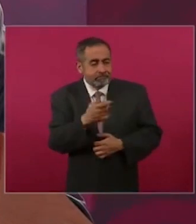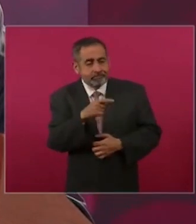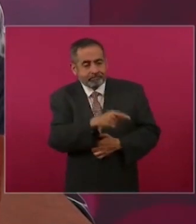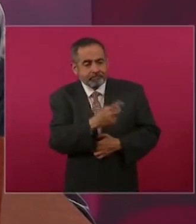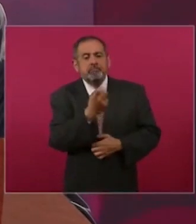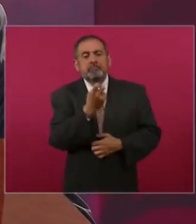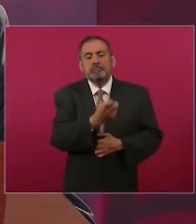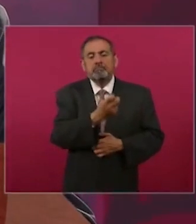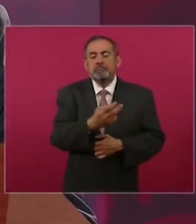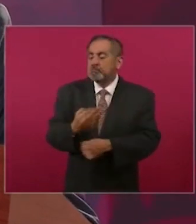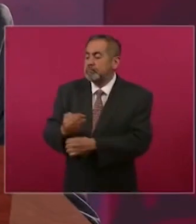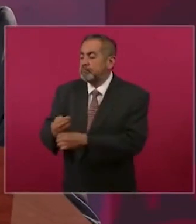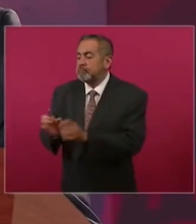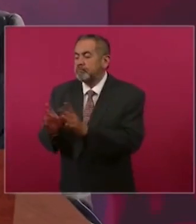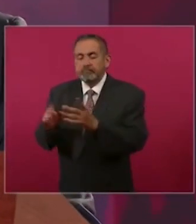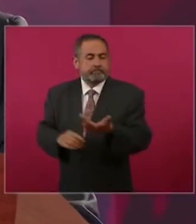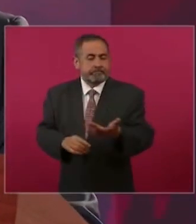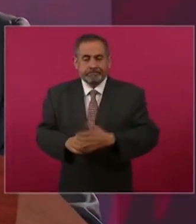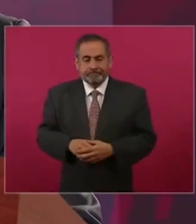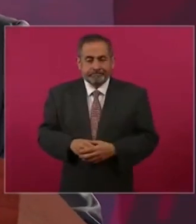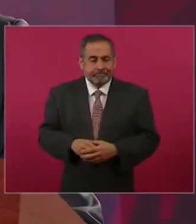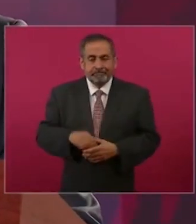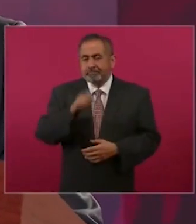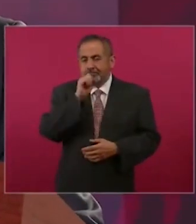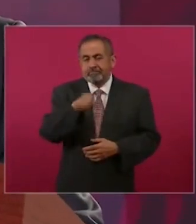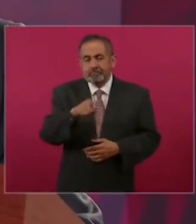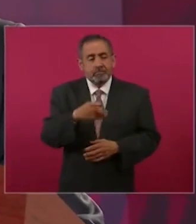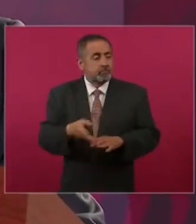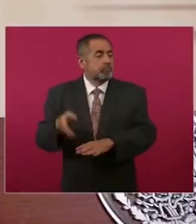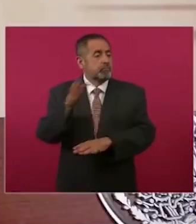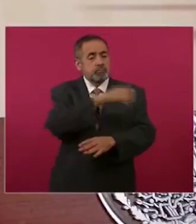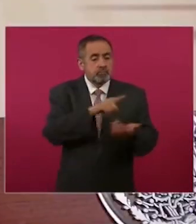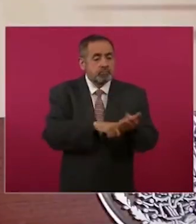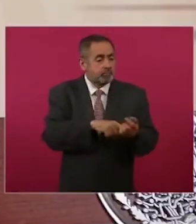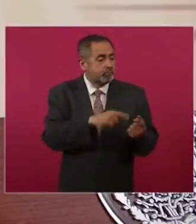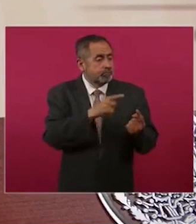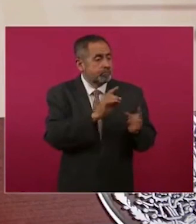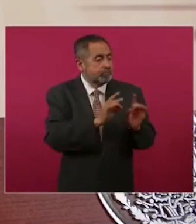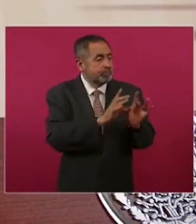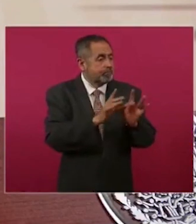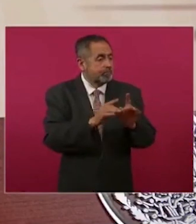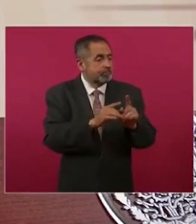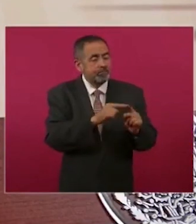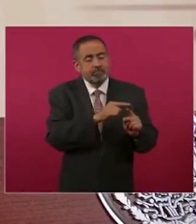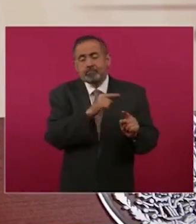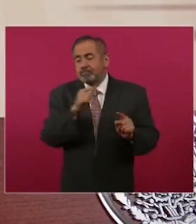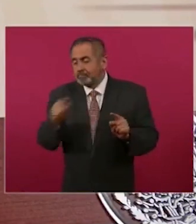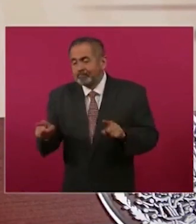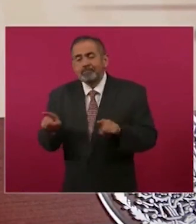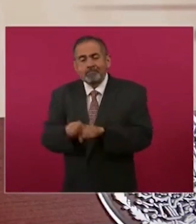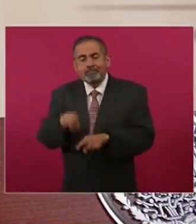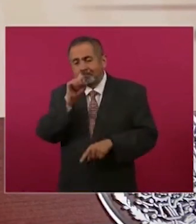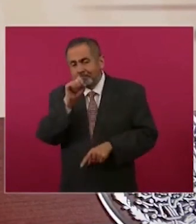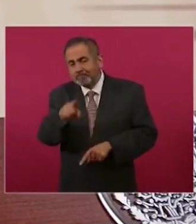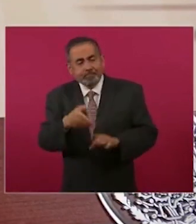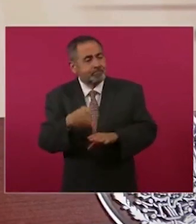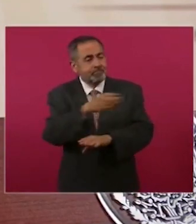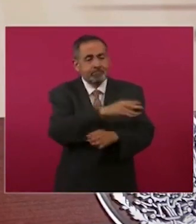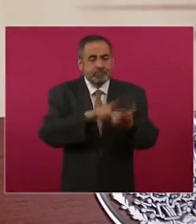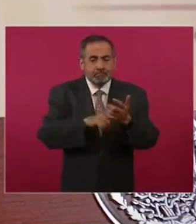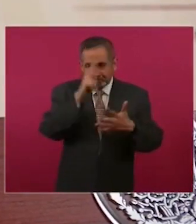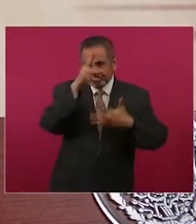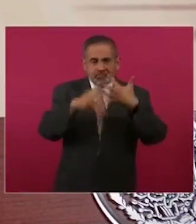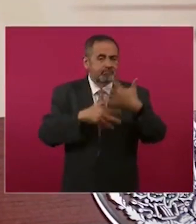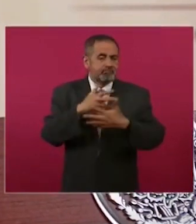malos y buenos que de alguna manera coexisten y que hoy se encuentran viviendo